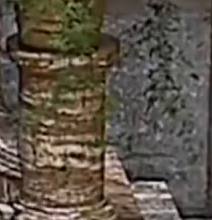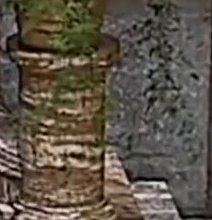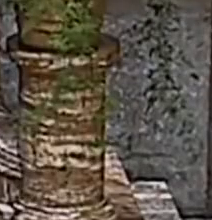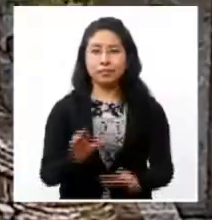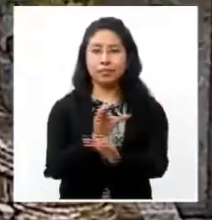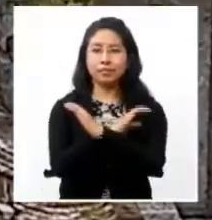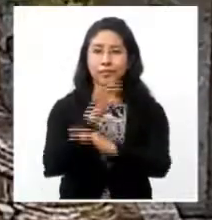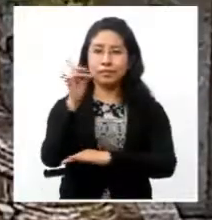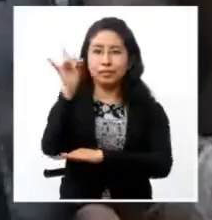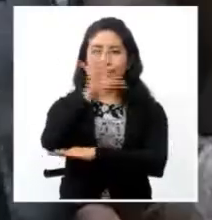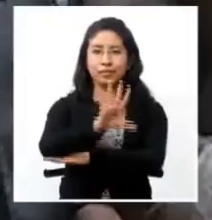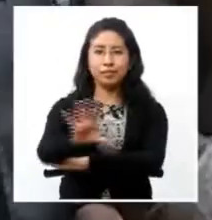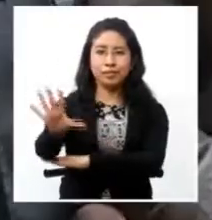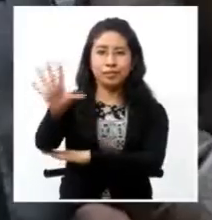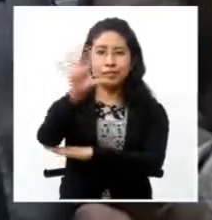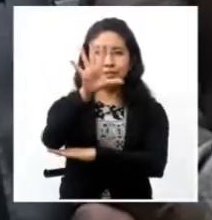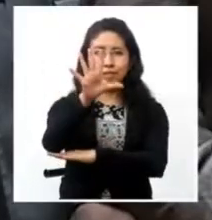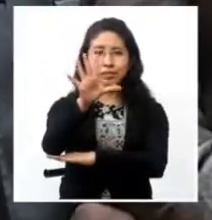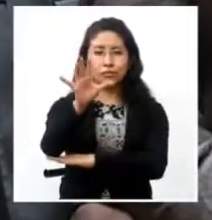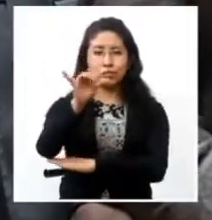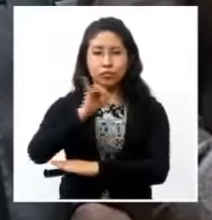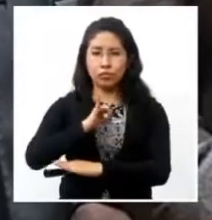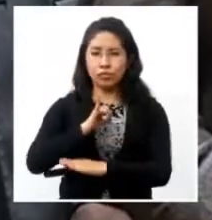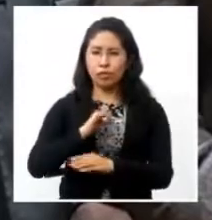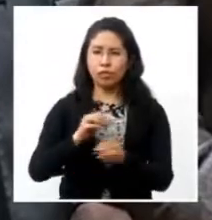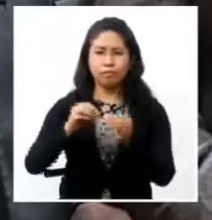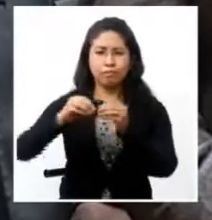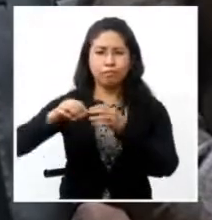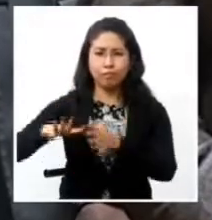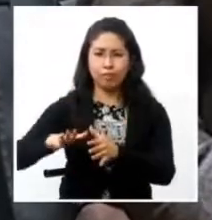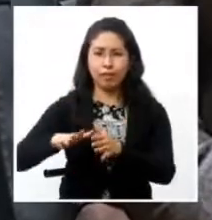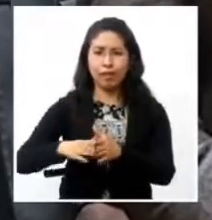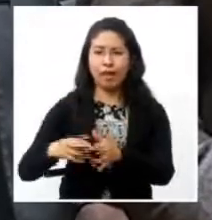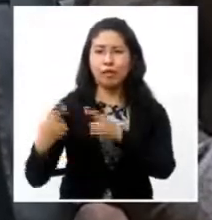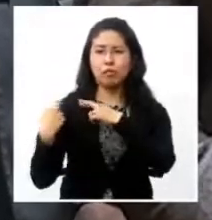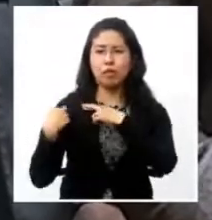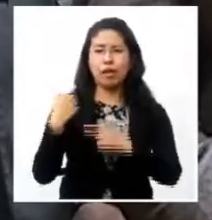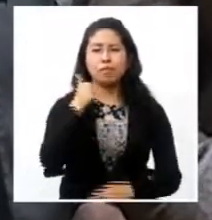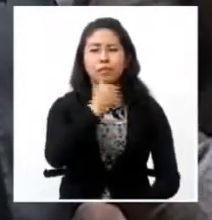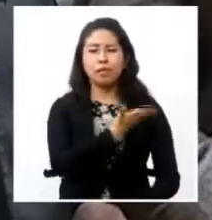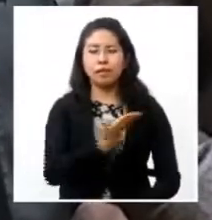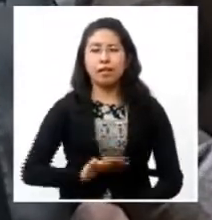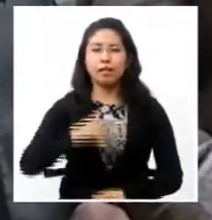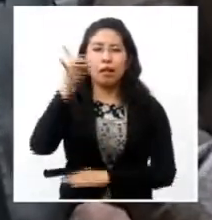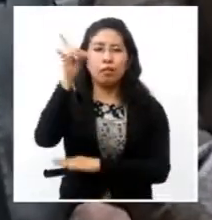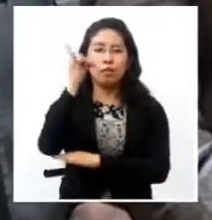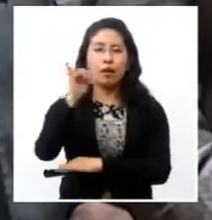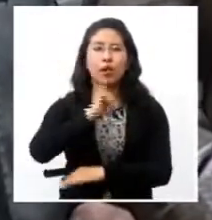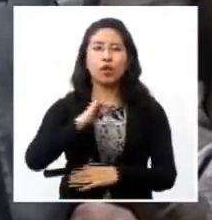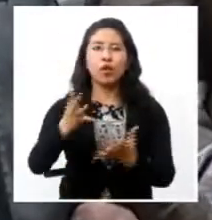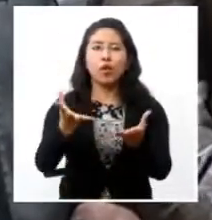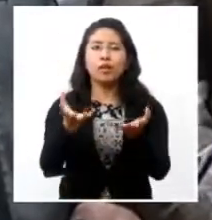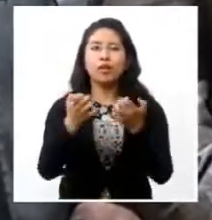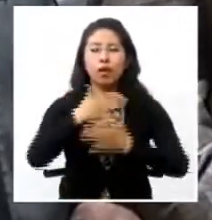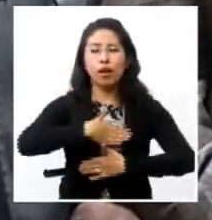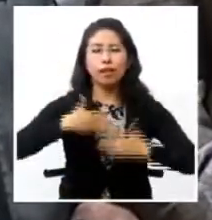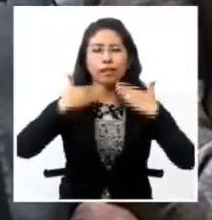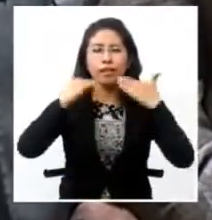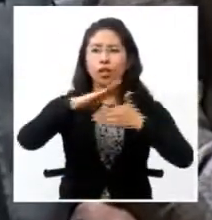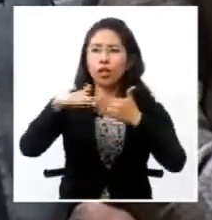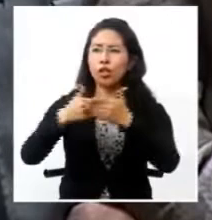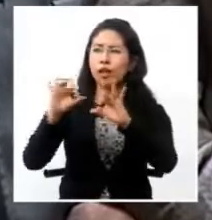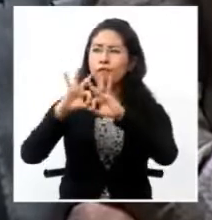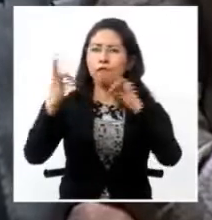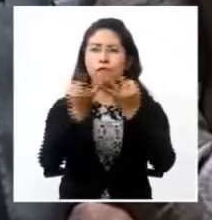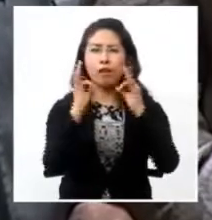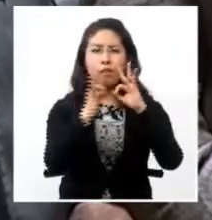boliviano, al dejar el cargo de presidenta de Bolivia, quiero agradecer a las familias de todo el país por